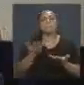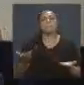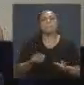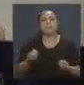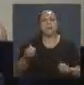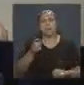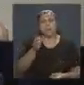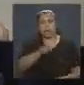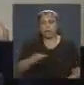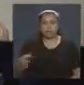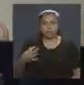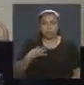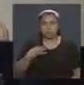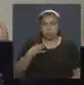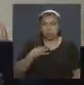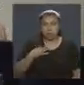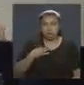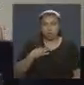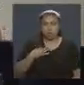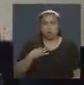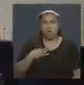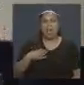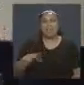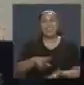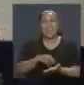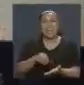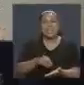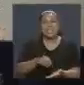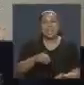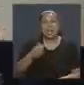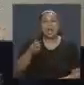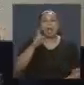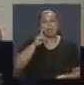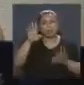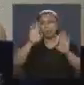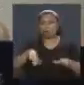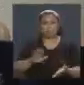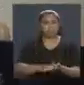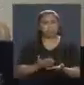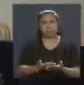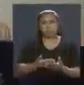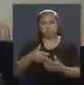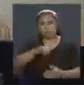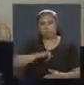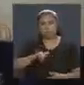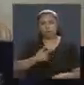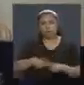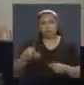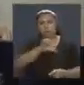que los ciudadanos de Arica tengan también la misma cobertura de salud que el resto del país. Gracias, señor presidente.